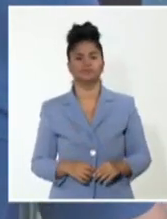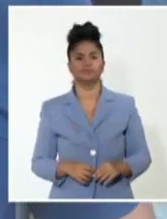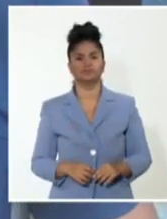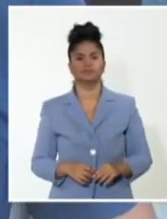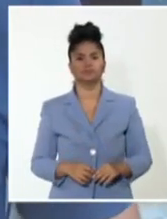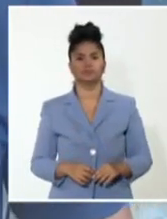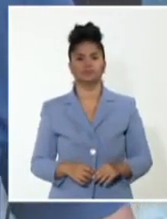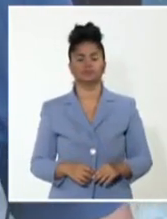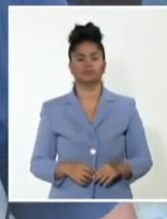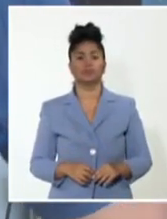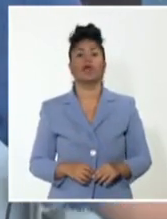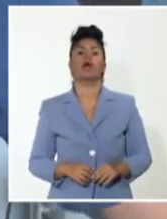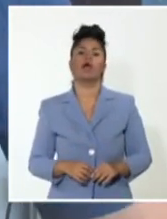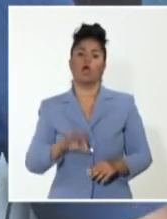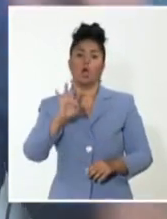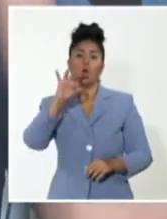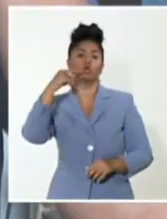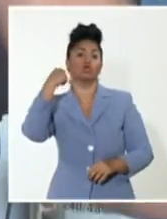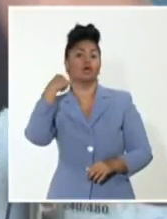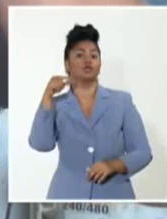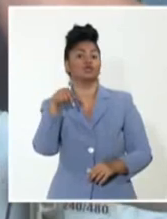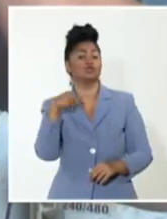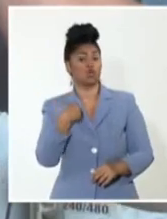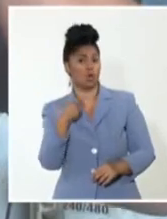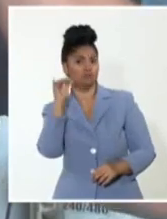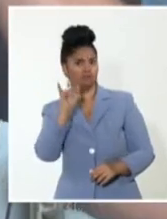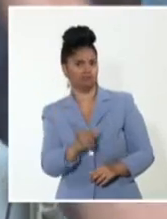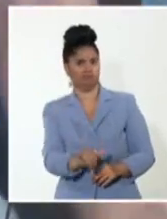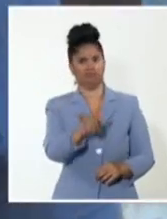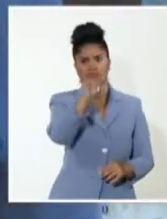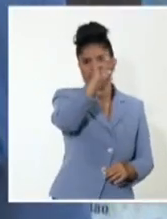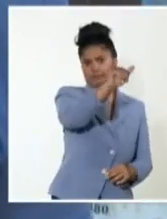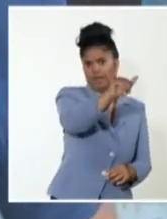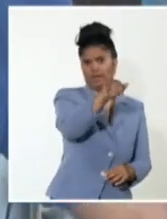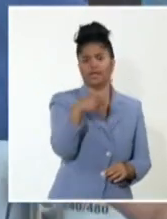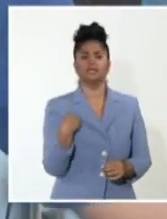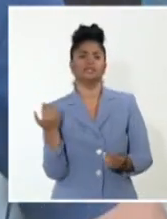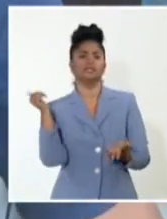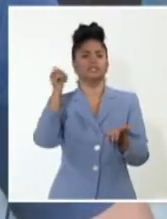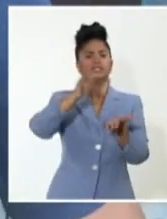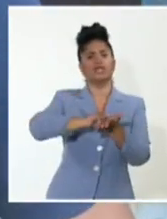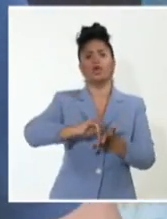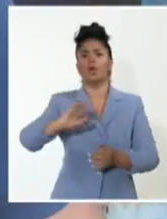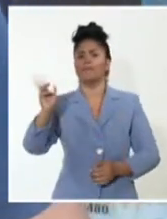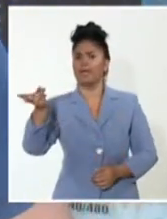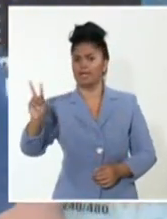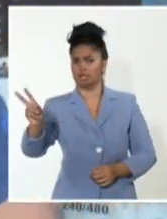excepto 8 años que estuve cumpliendo misión, o sea, salí para la República Bolivariana de Venezuela